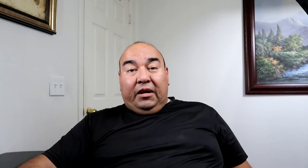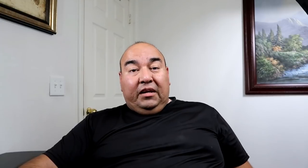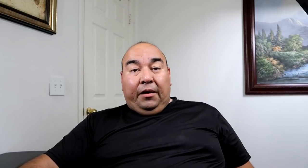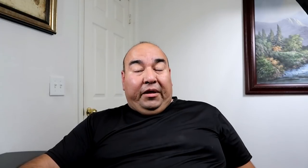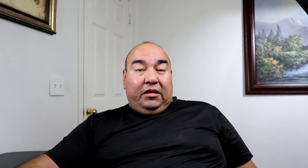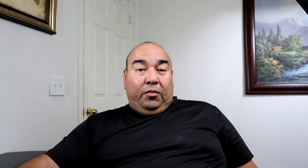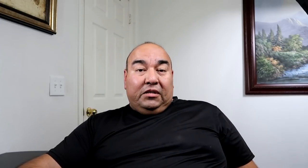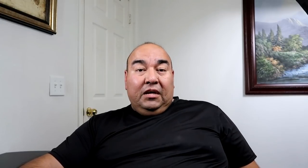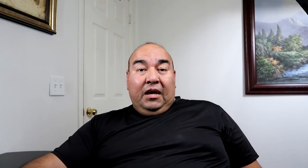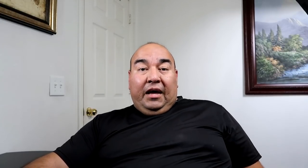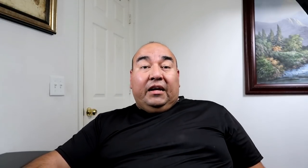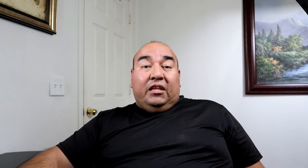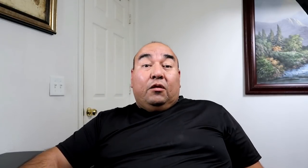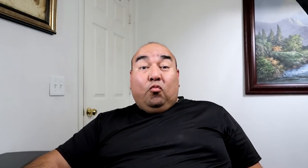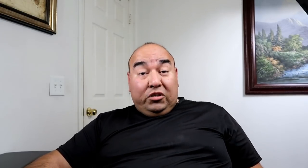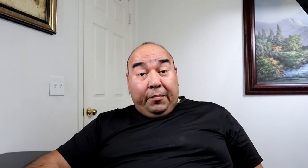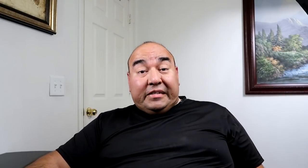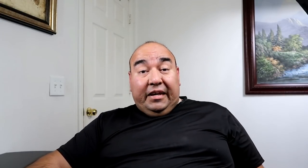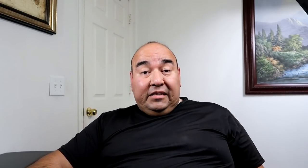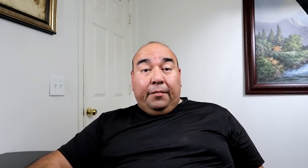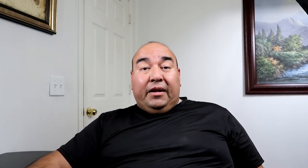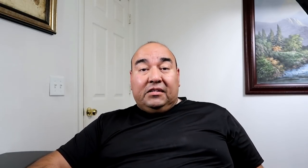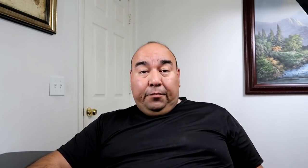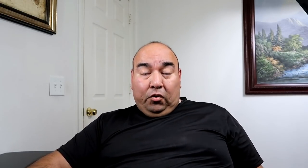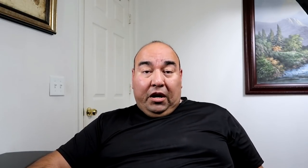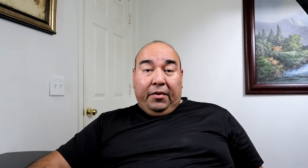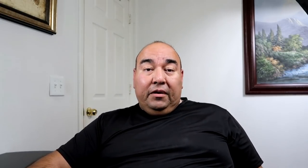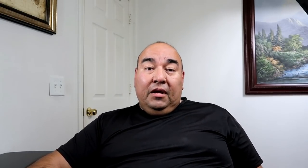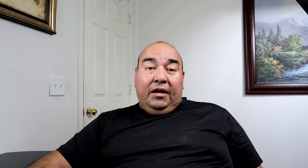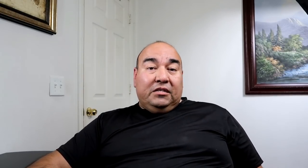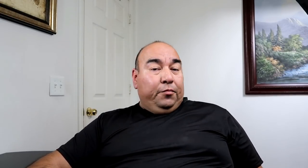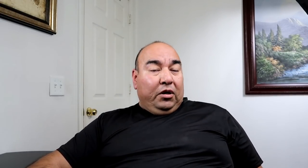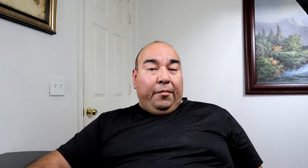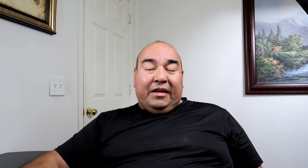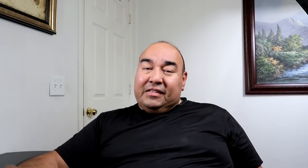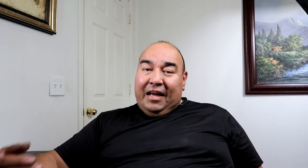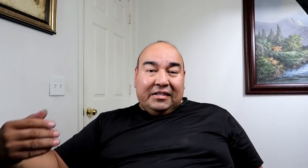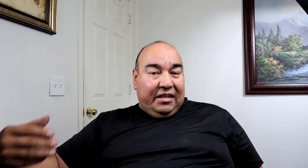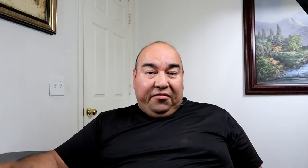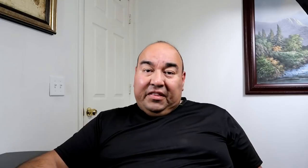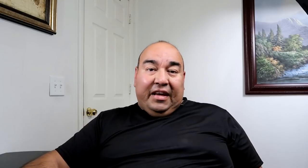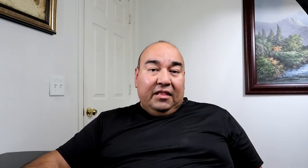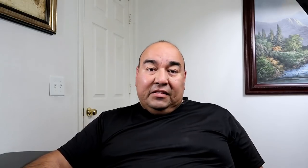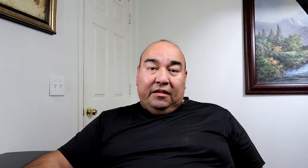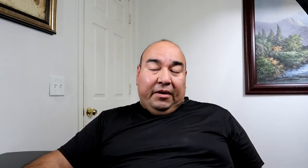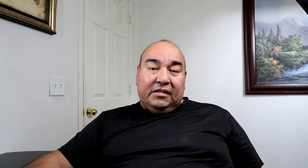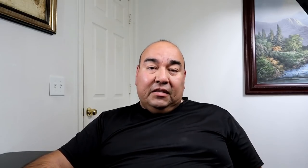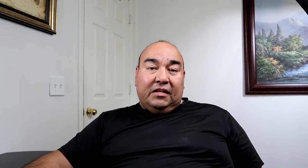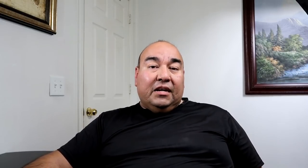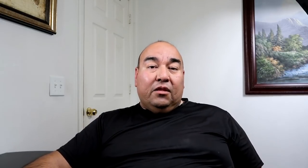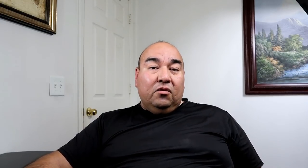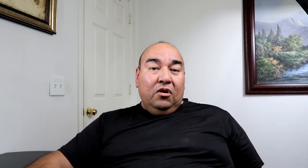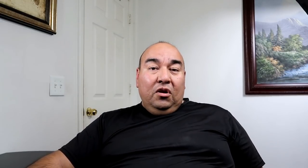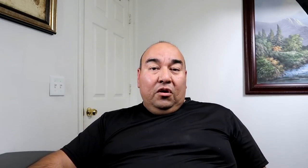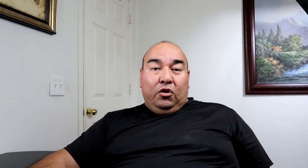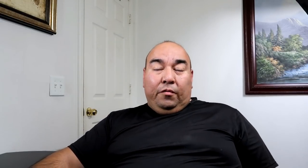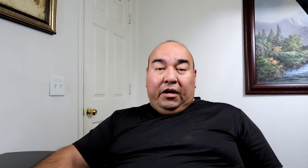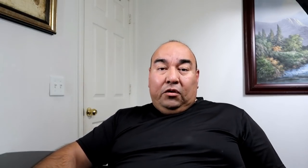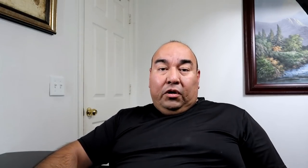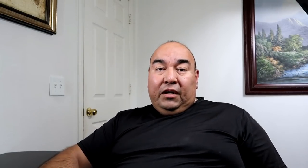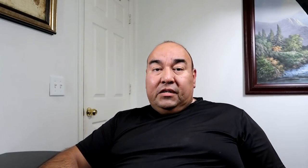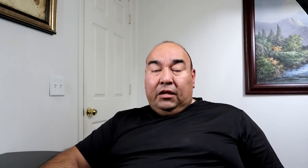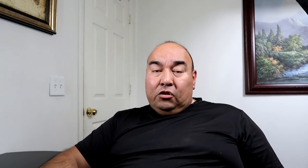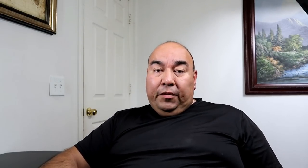Entonces, prácticamente, pues hay que tener mucha paciencia para este programa. Ese programa que está hasta el final es el más atrasado.